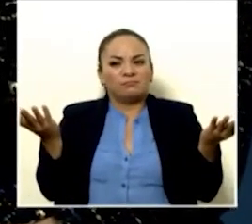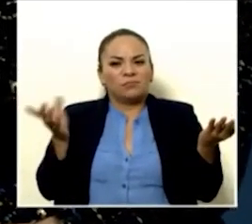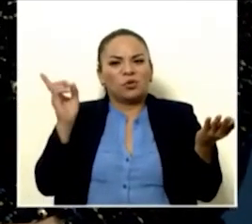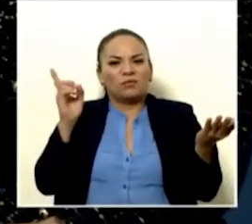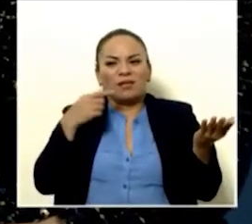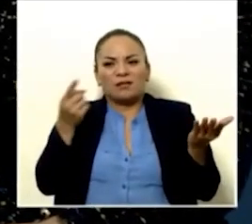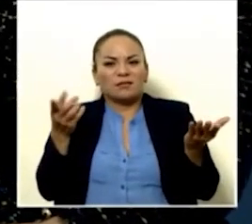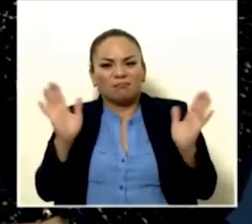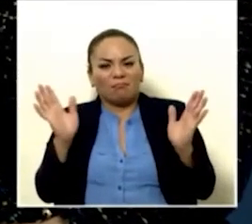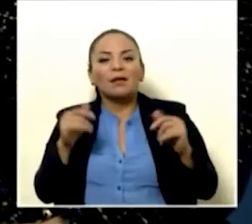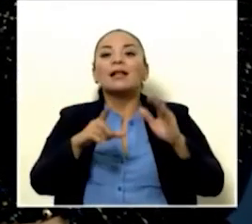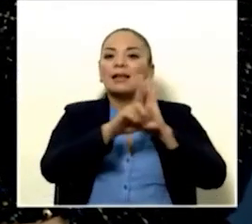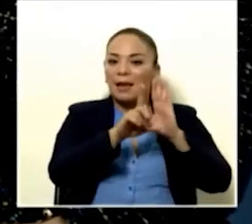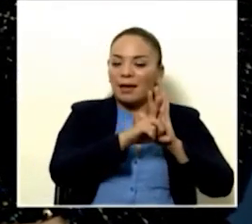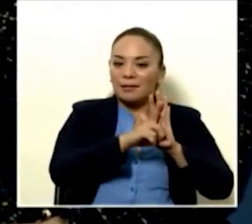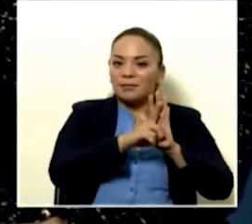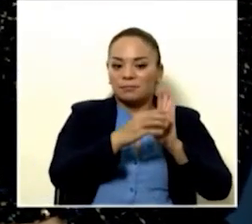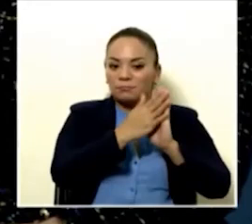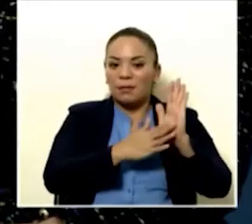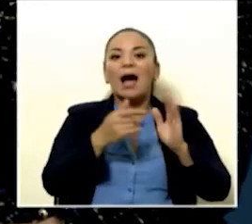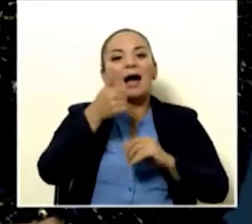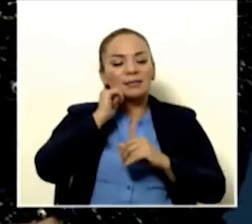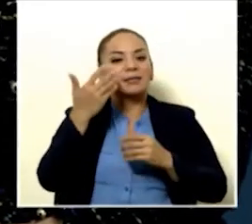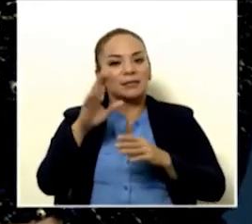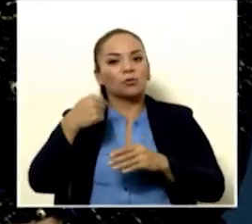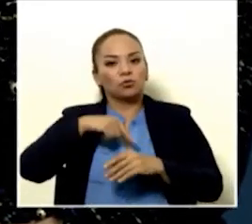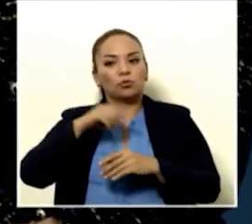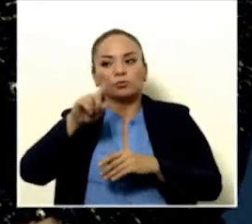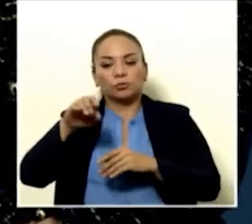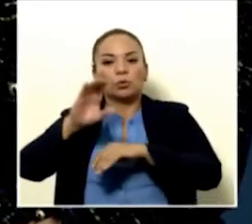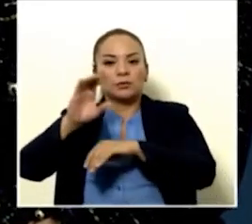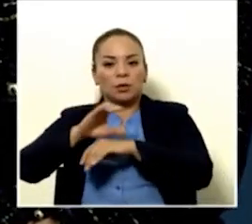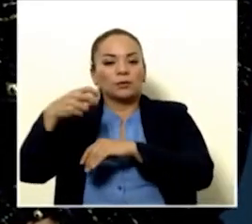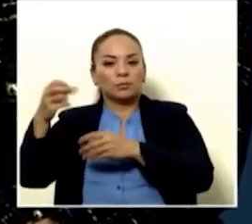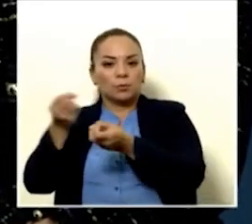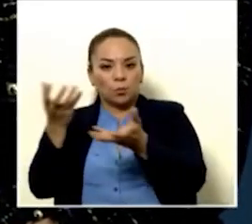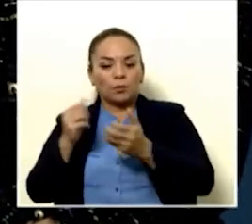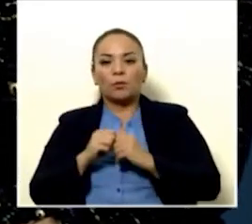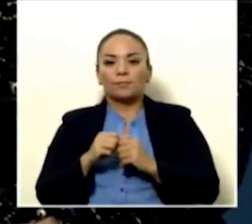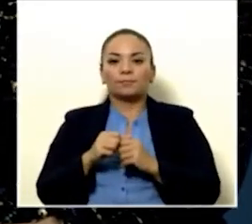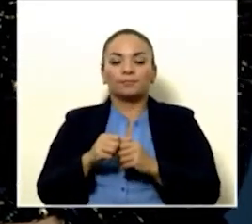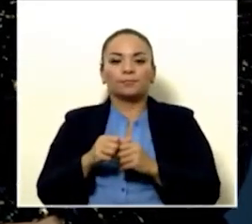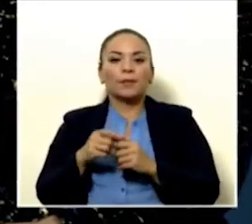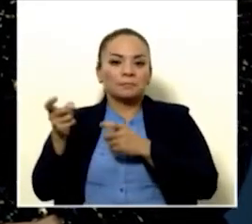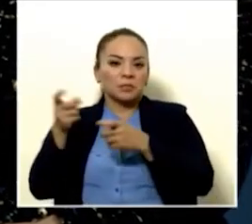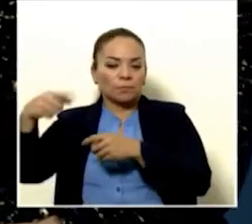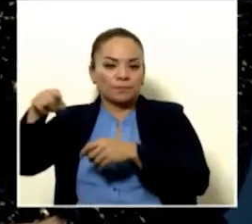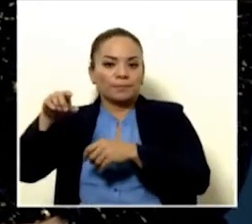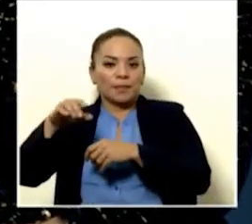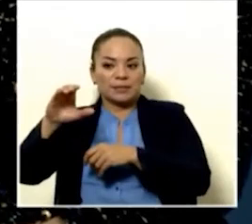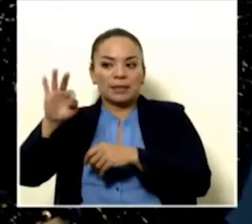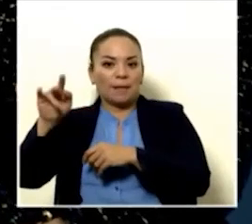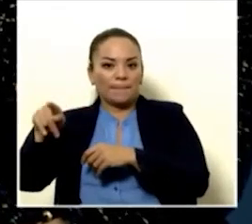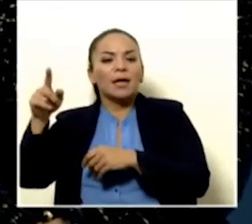eso. Si ya de por ley se supone, hicimos la consulta ayer en Consejo de Transporte Público, a la administración del Consejo de Transporte Público y